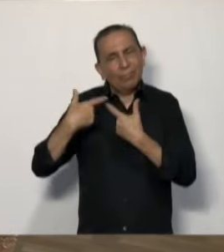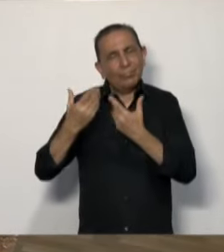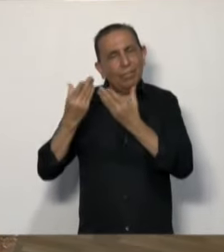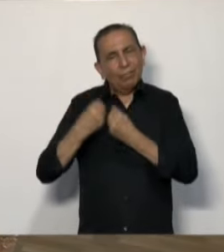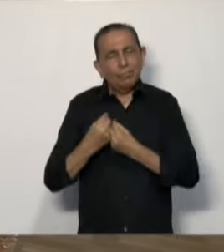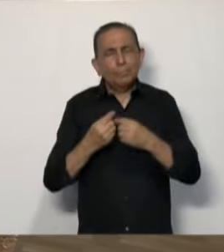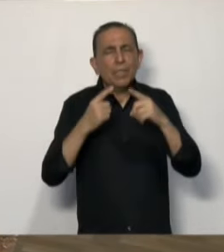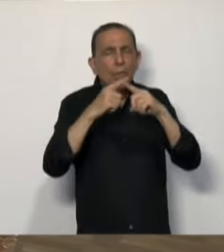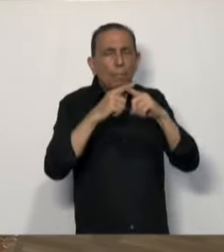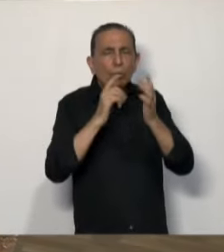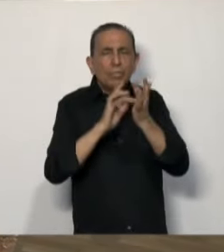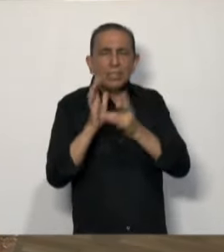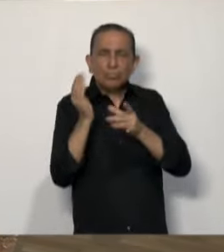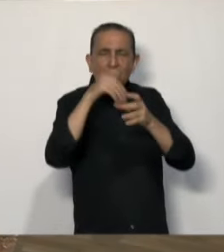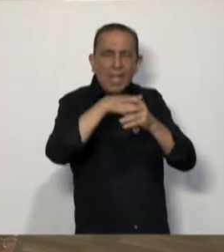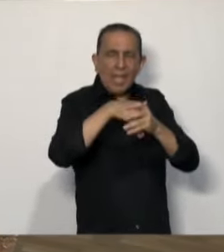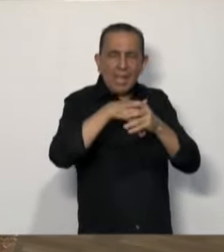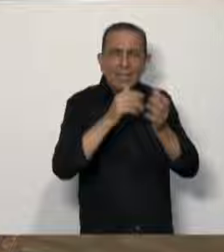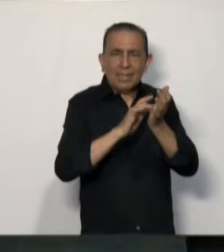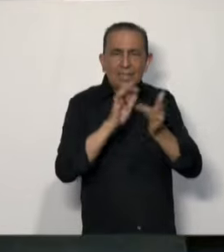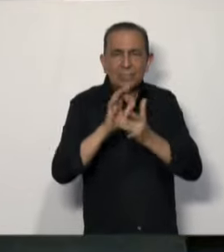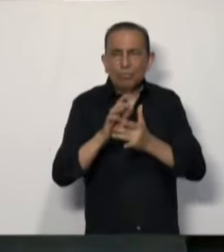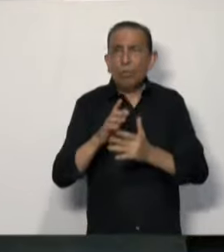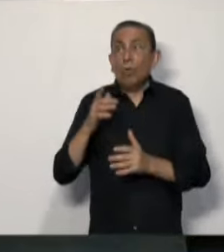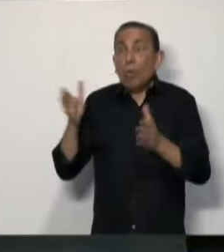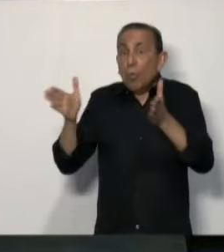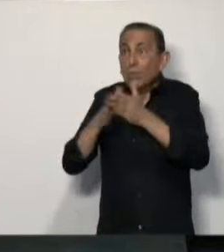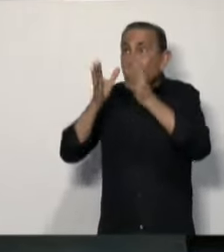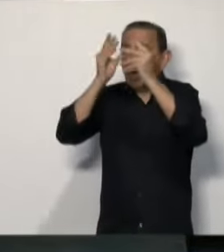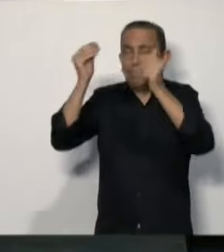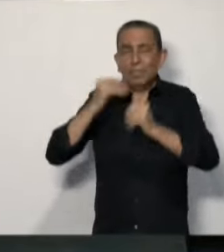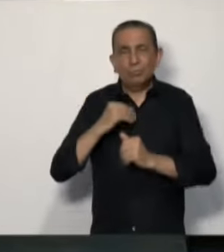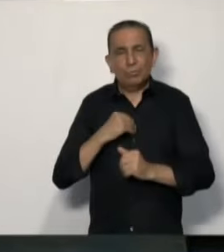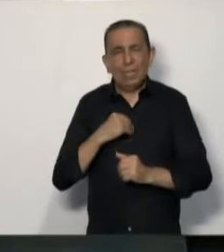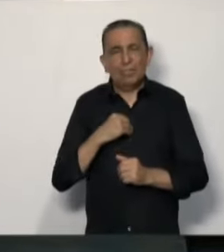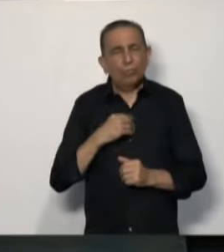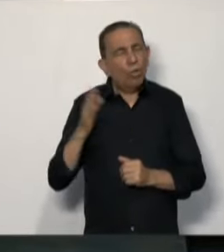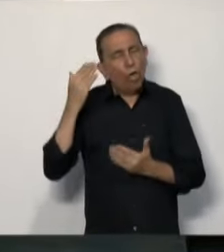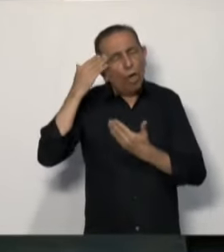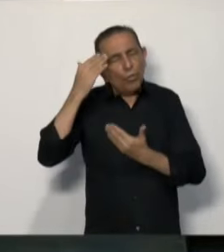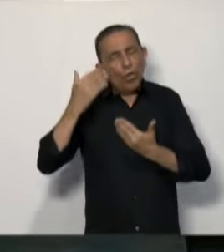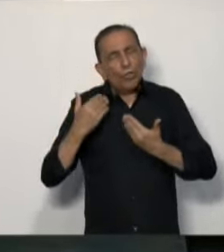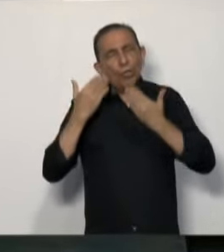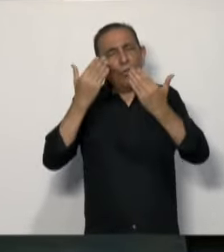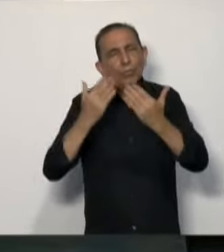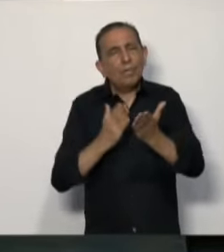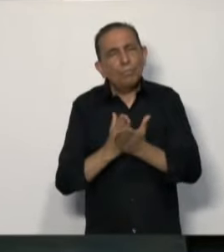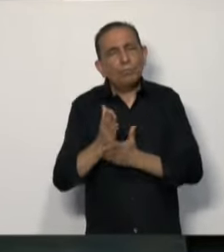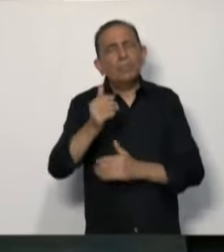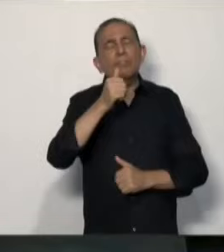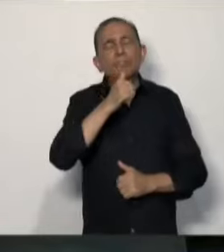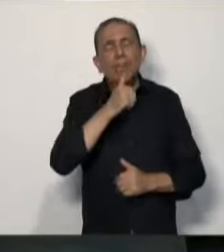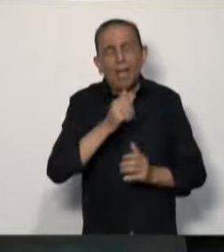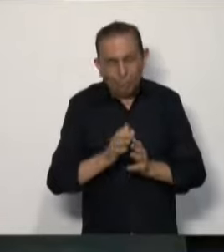Por Cristo, con Él y en Él, a ti, Dios Padre omnipotente, en la unidad del Espíritu Santo, todo honor y toda gloria por los siglos de los